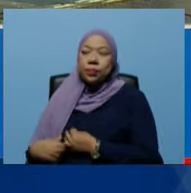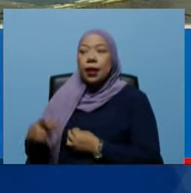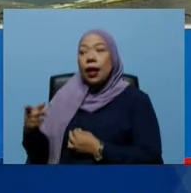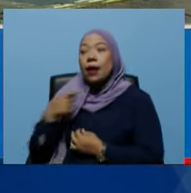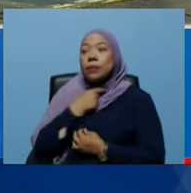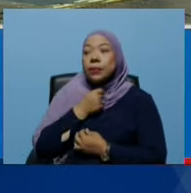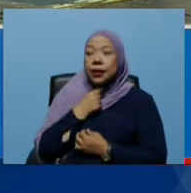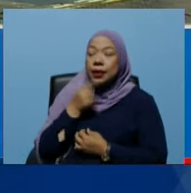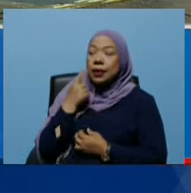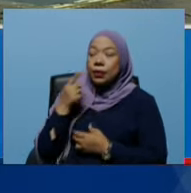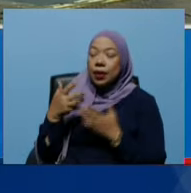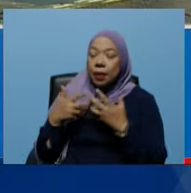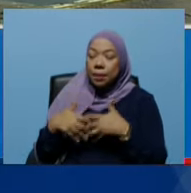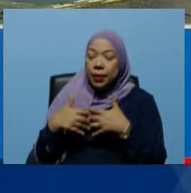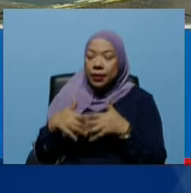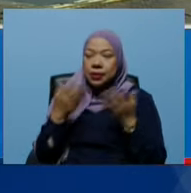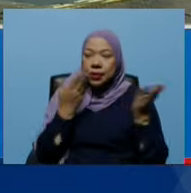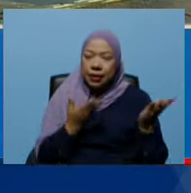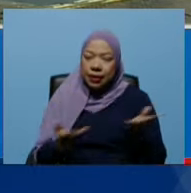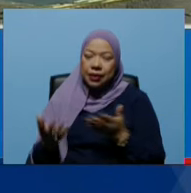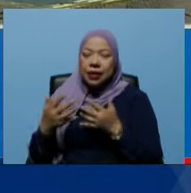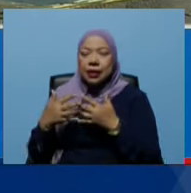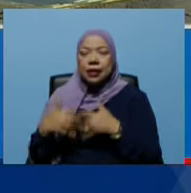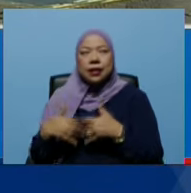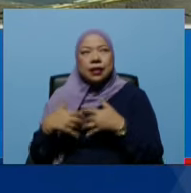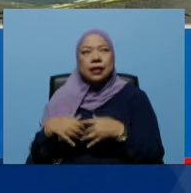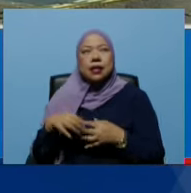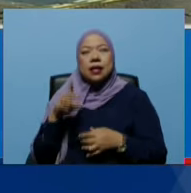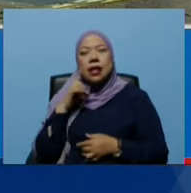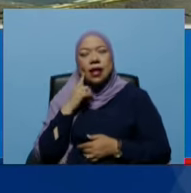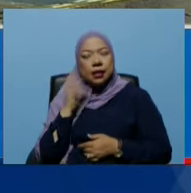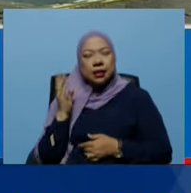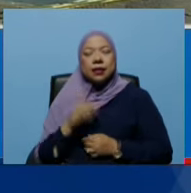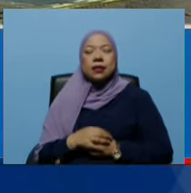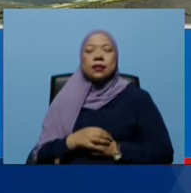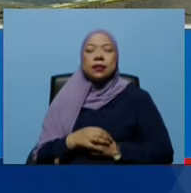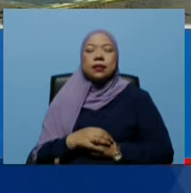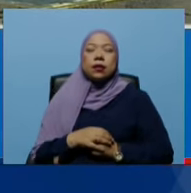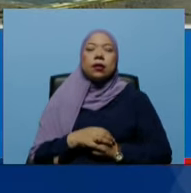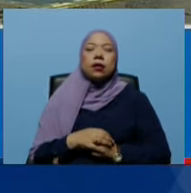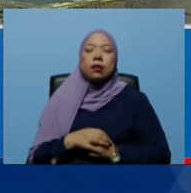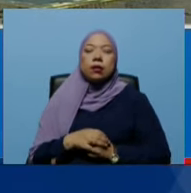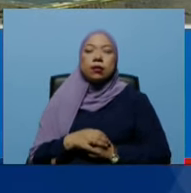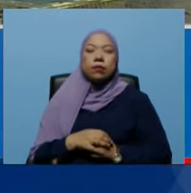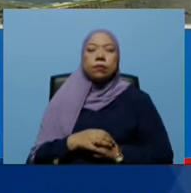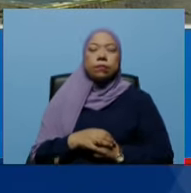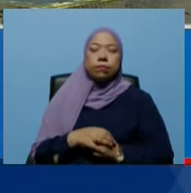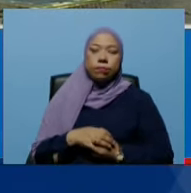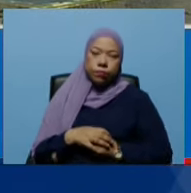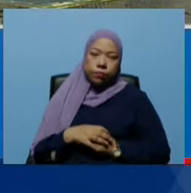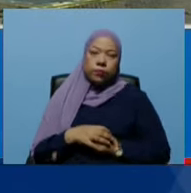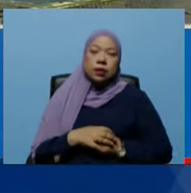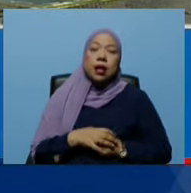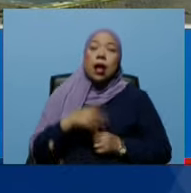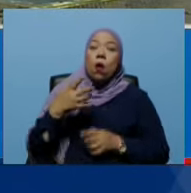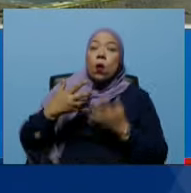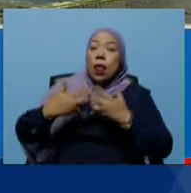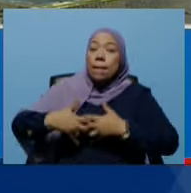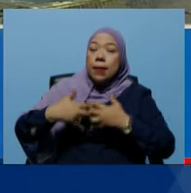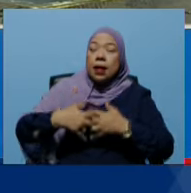las bondades que tenemos aquí en nuestra empresa CBG Alucasa. Nos encontramos aquí en CBG Alucasa, una